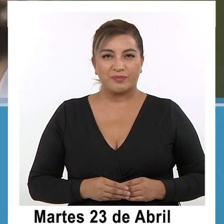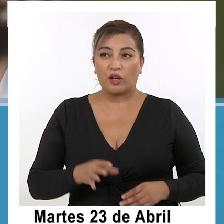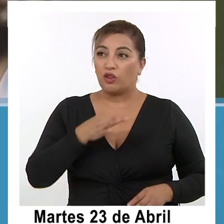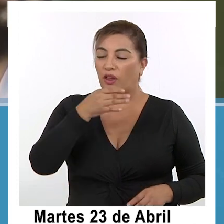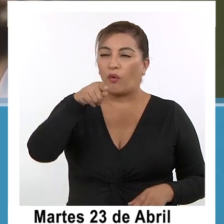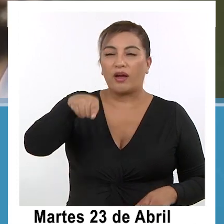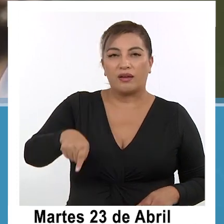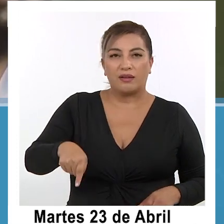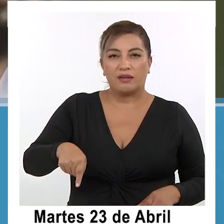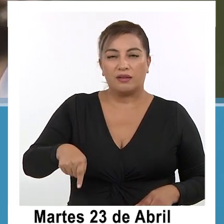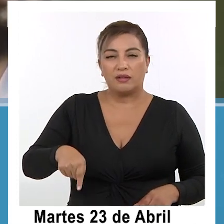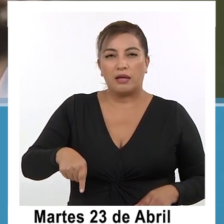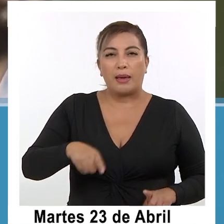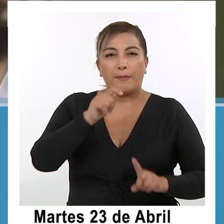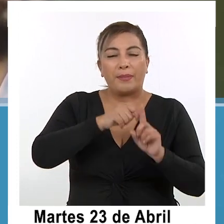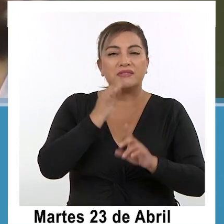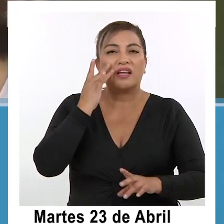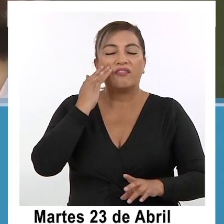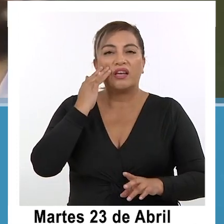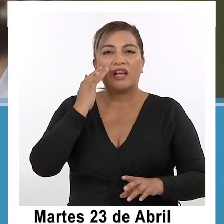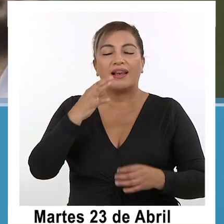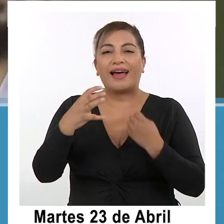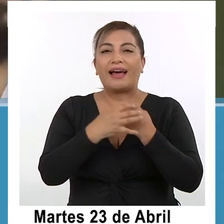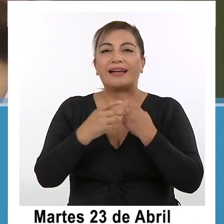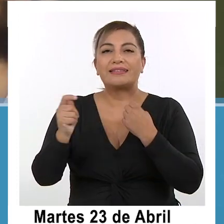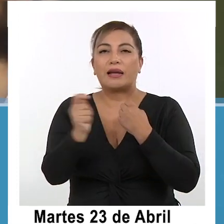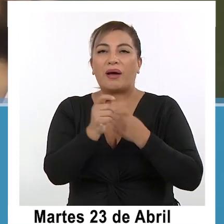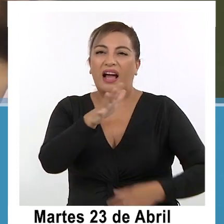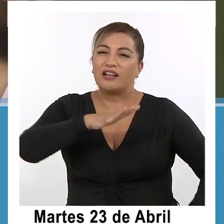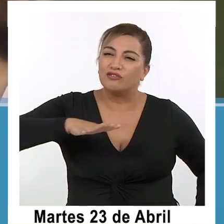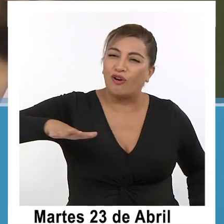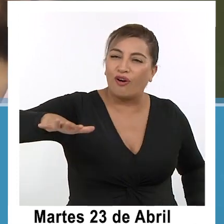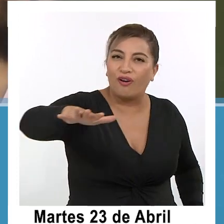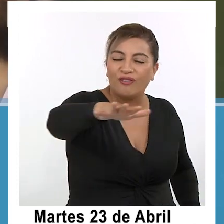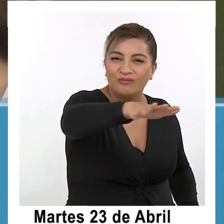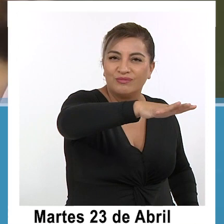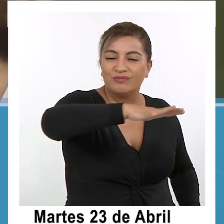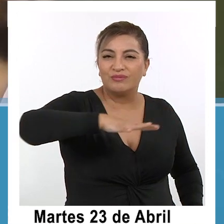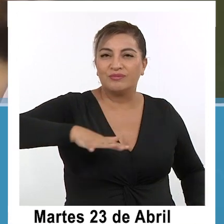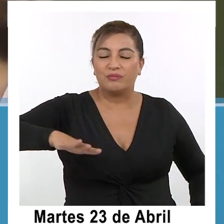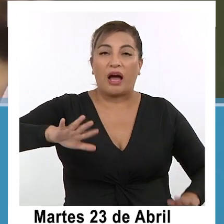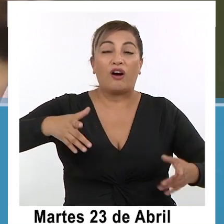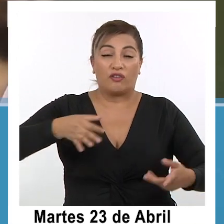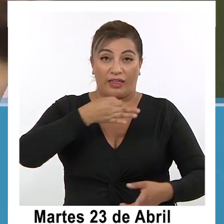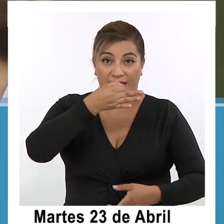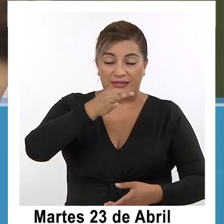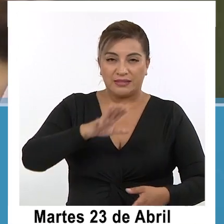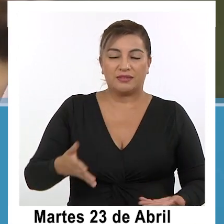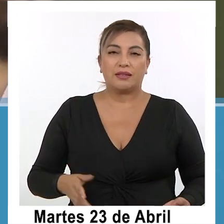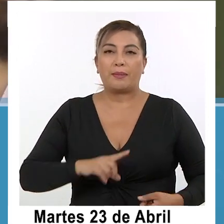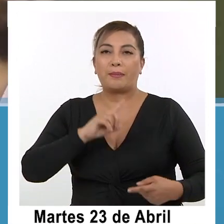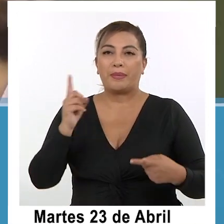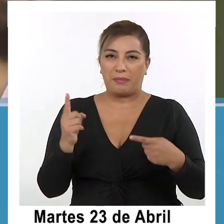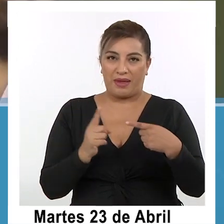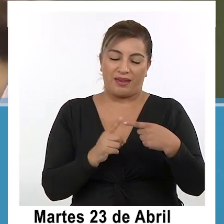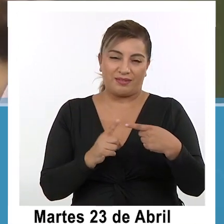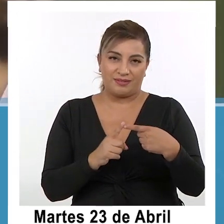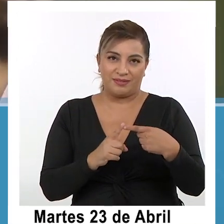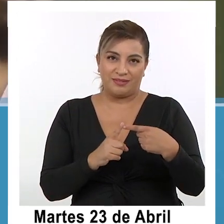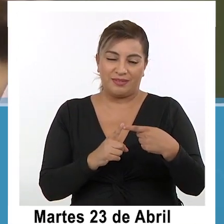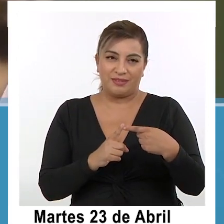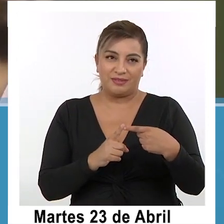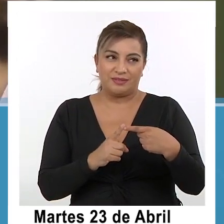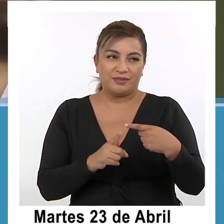Bueno estamos llegando como decía durante abril a toda la región de tarapacá a las comunas que ahora te voy a mencionar la primera por por por